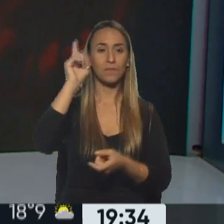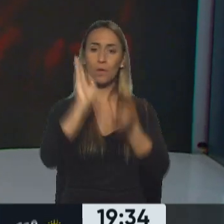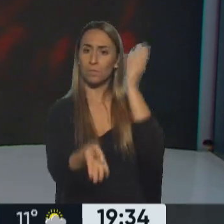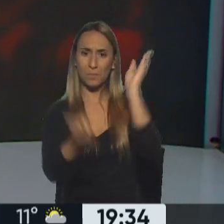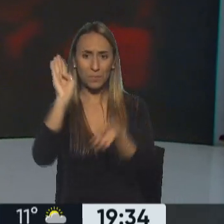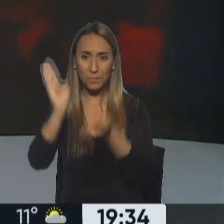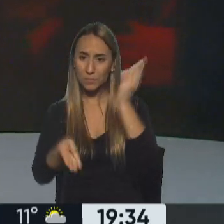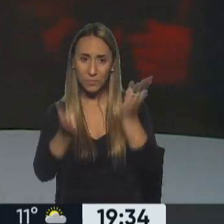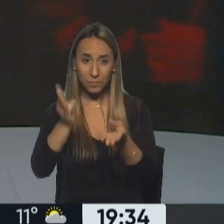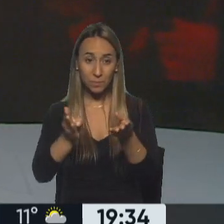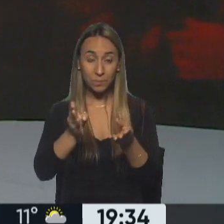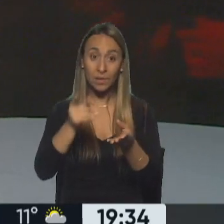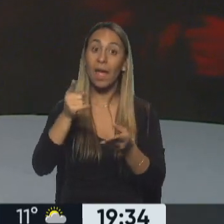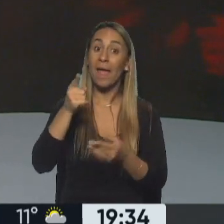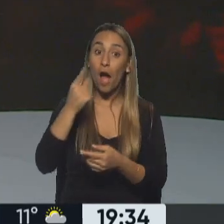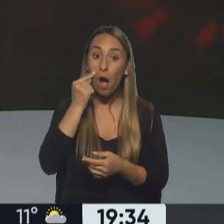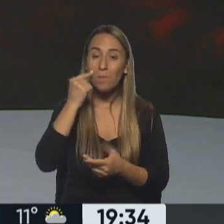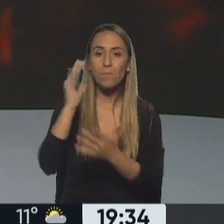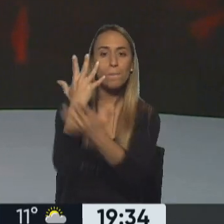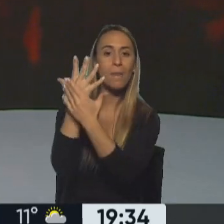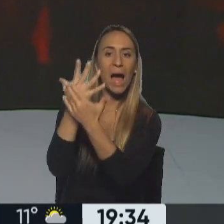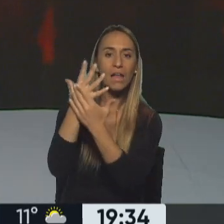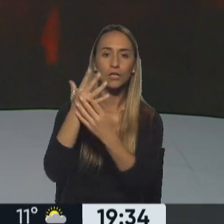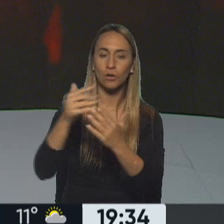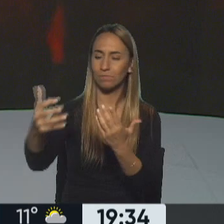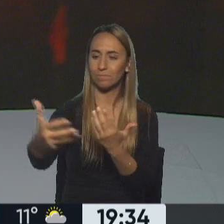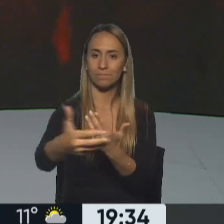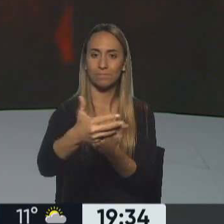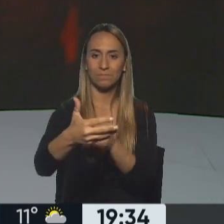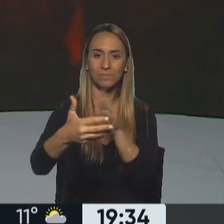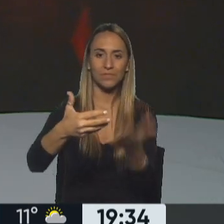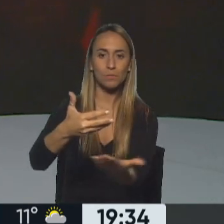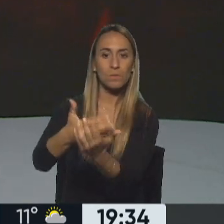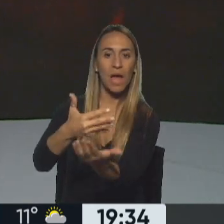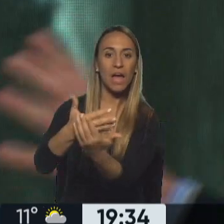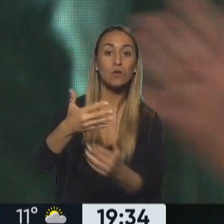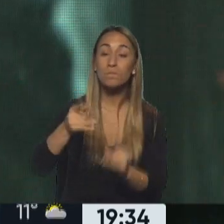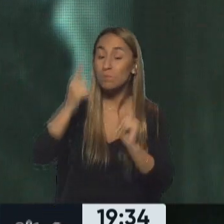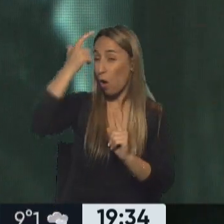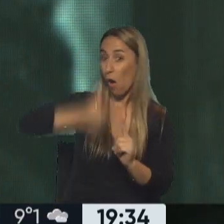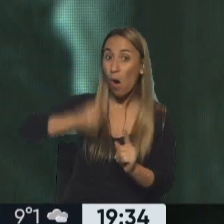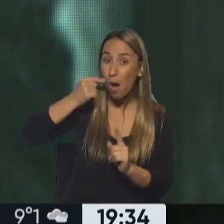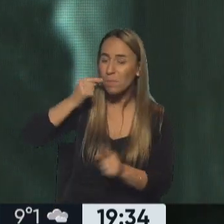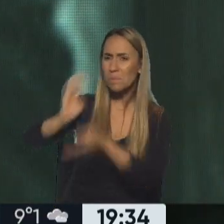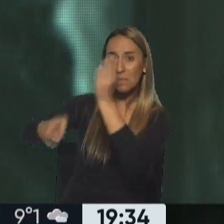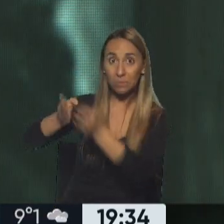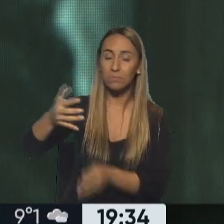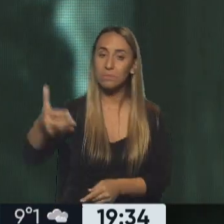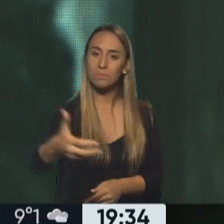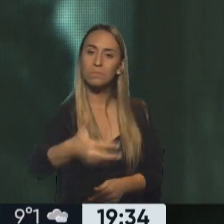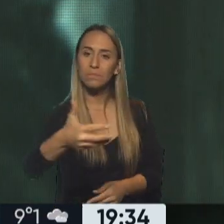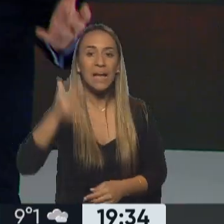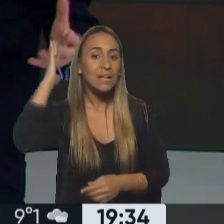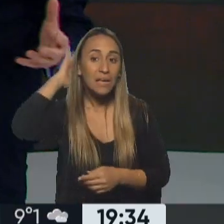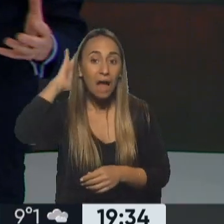represión él con esta mano asesina porque fue un represor le toma la cabeza